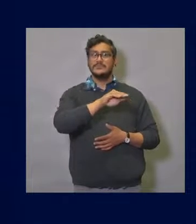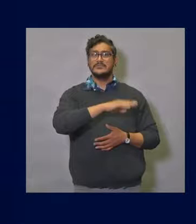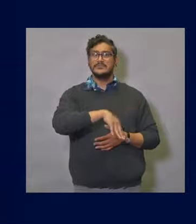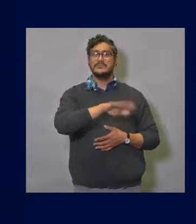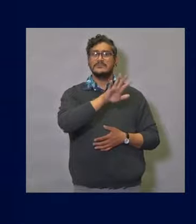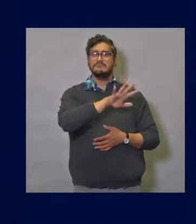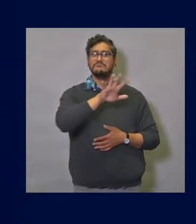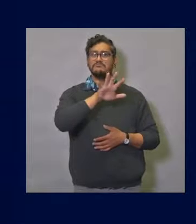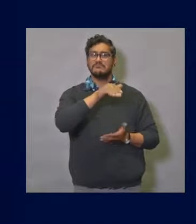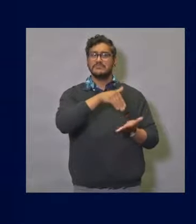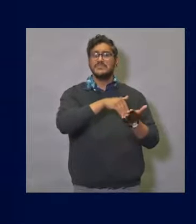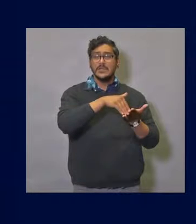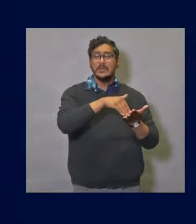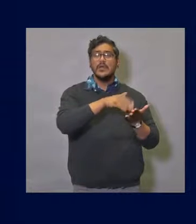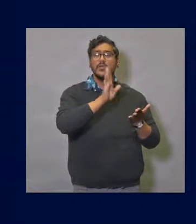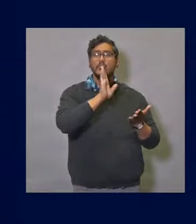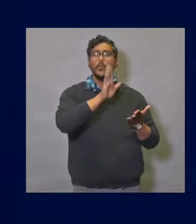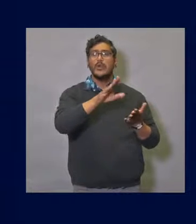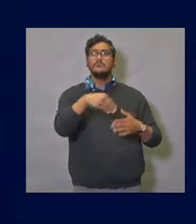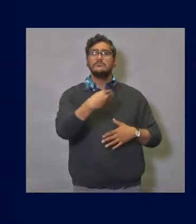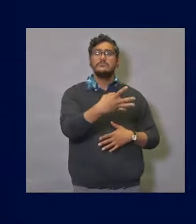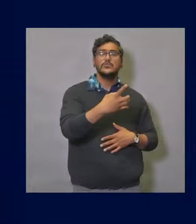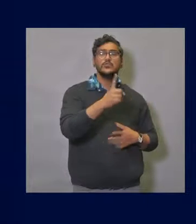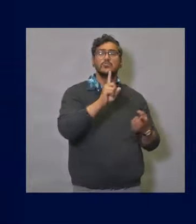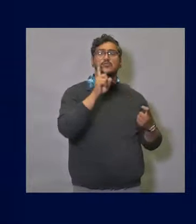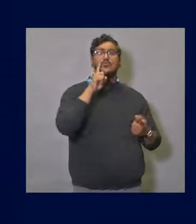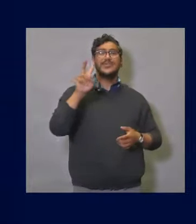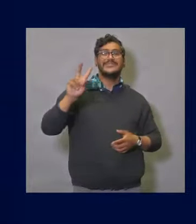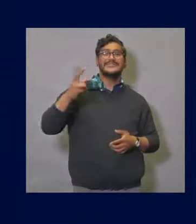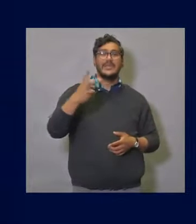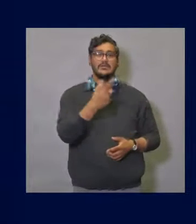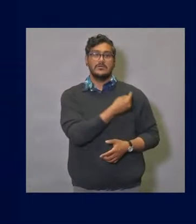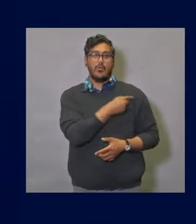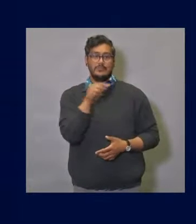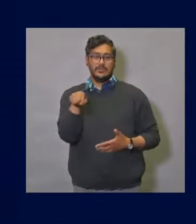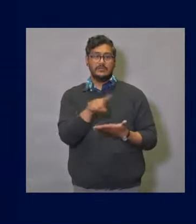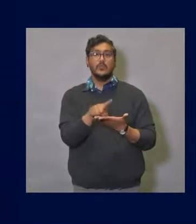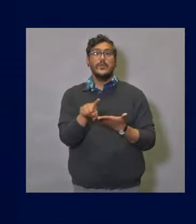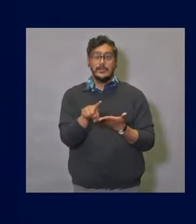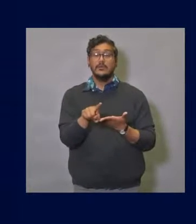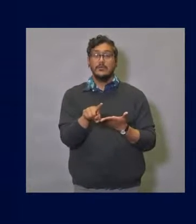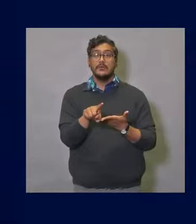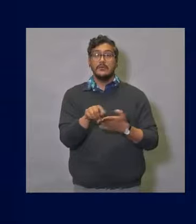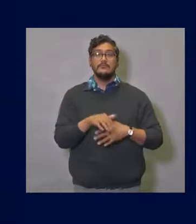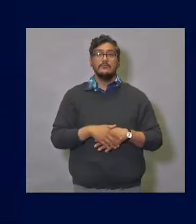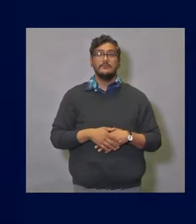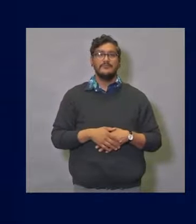155,300 dosis se asignan a las segundas dosis esta semana. El